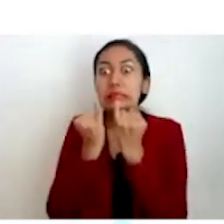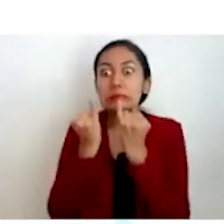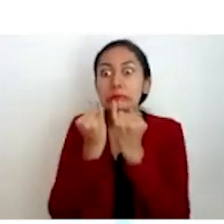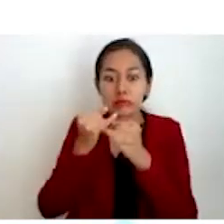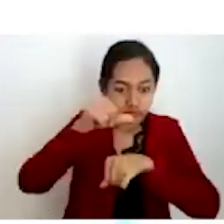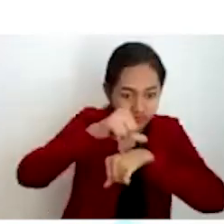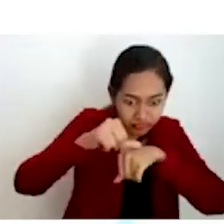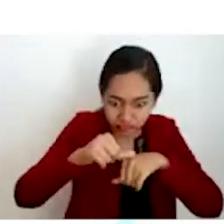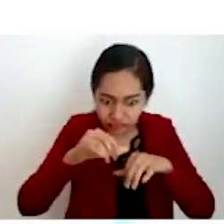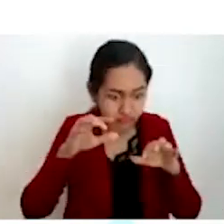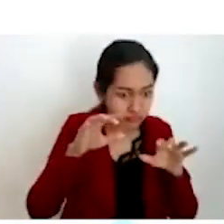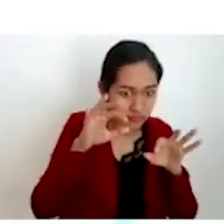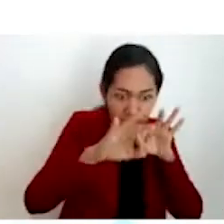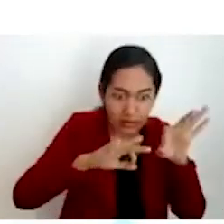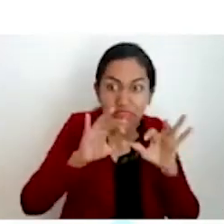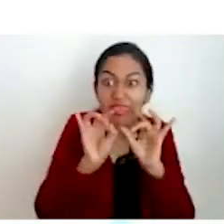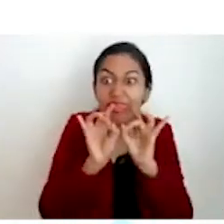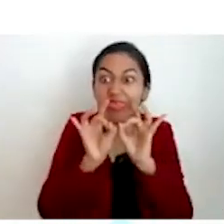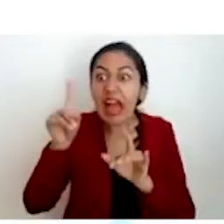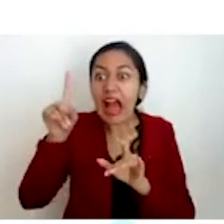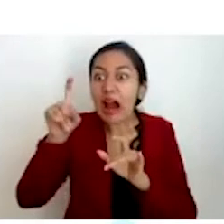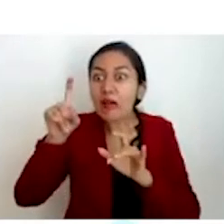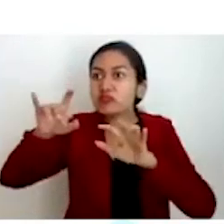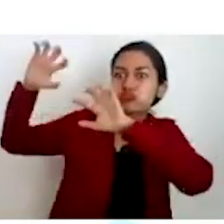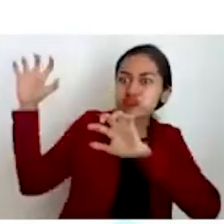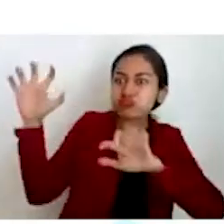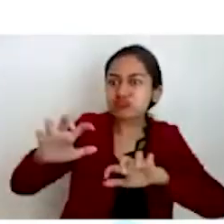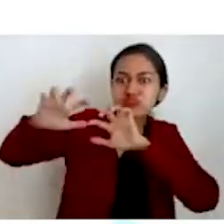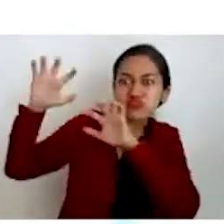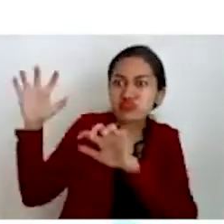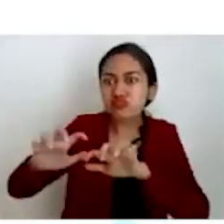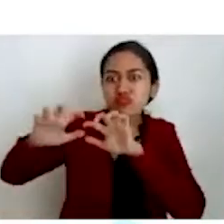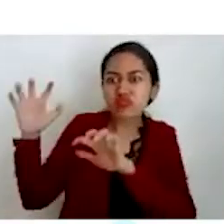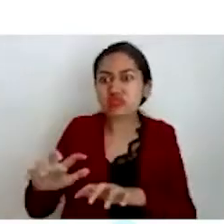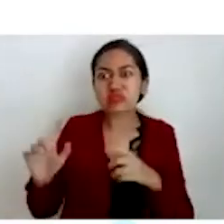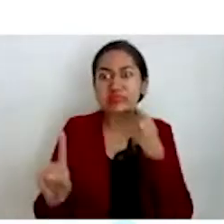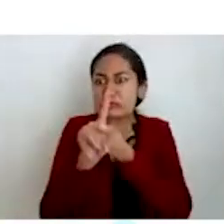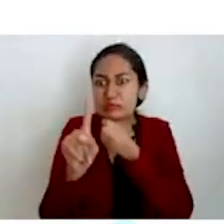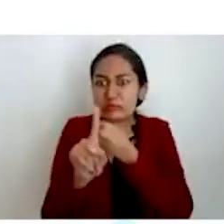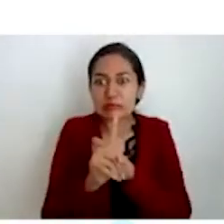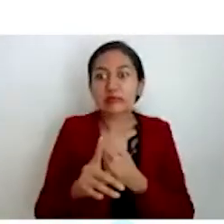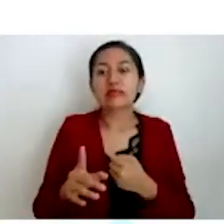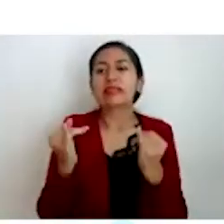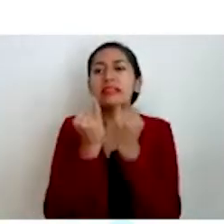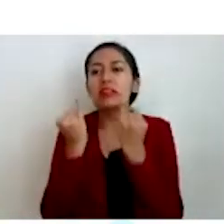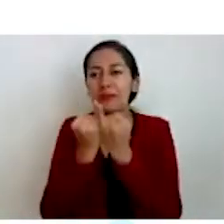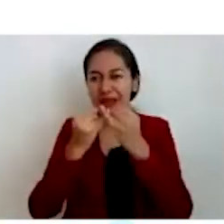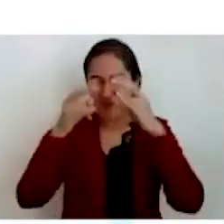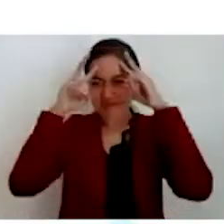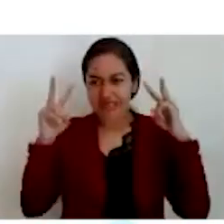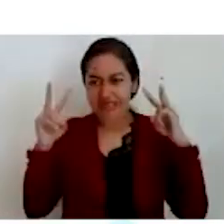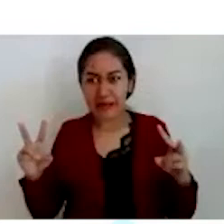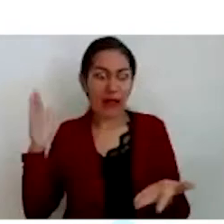las ventanas y donde hay una imagen de la Virgen de Guadalupe que da la idea de un milagro para cuando vuelve la luz